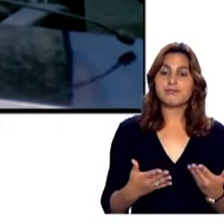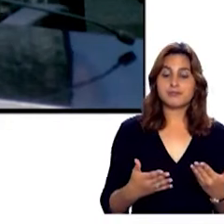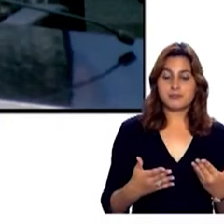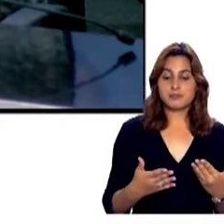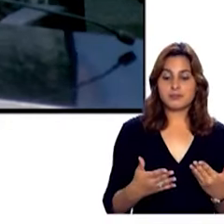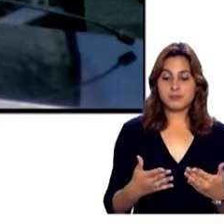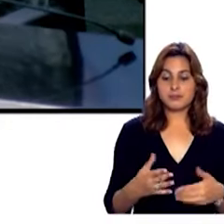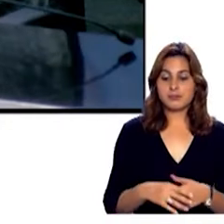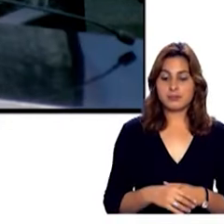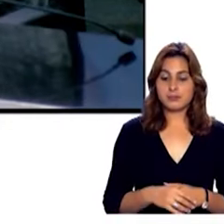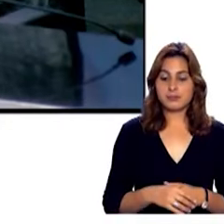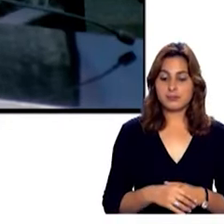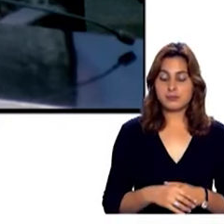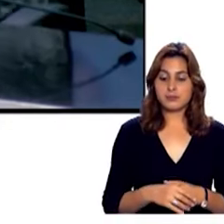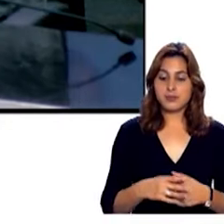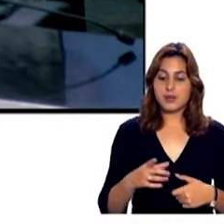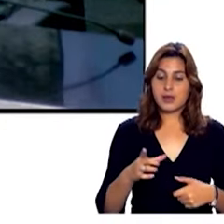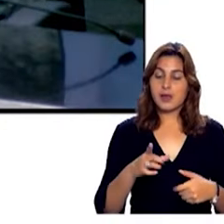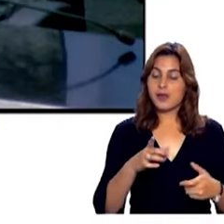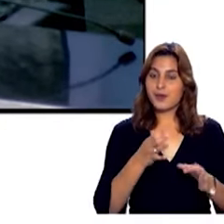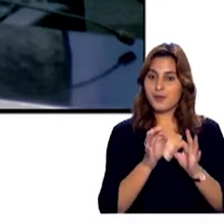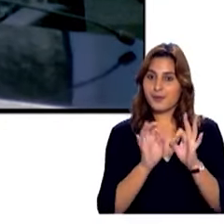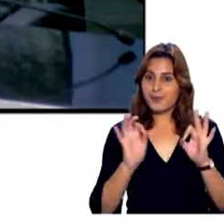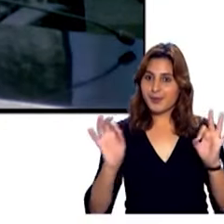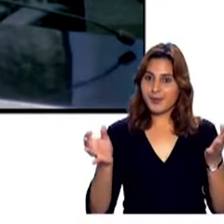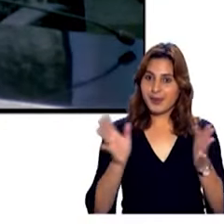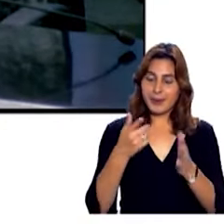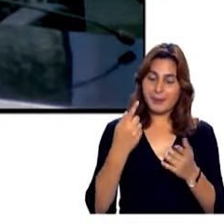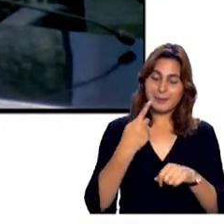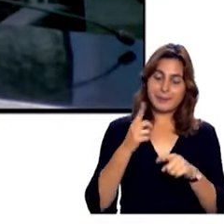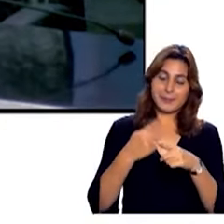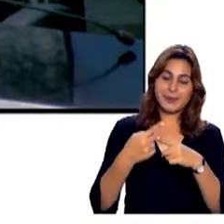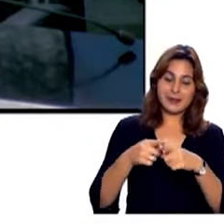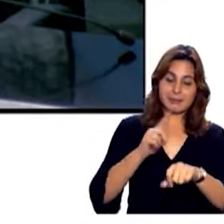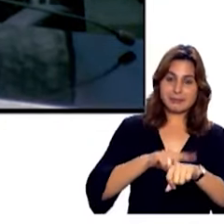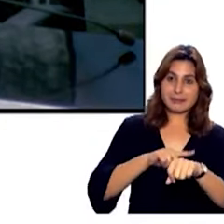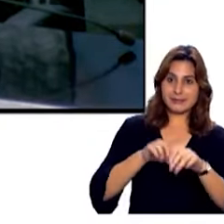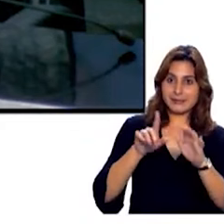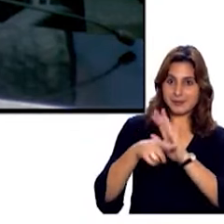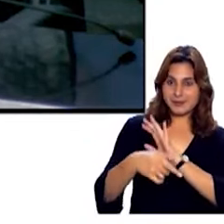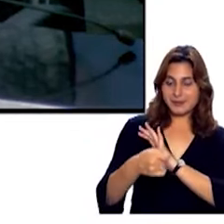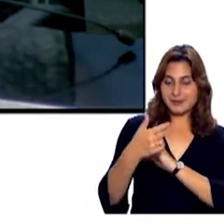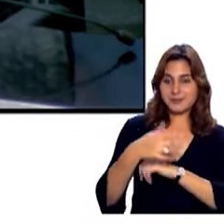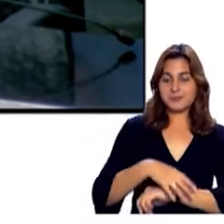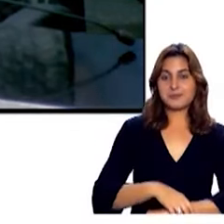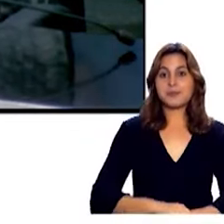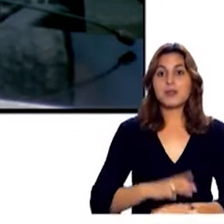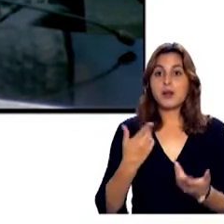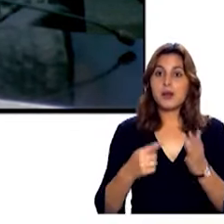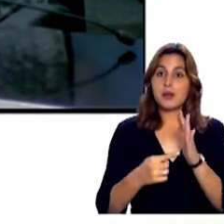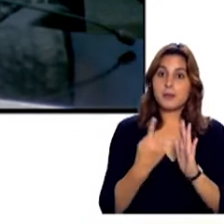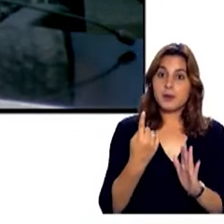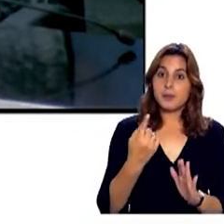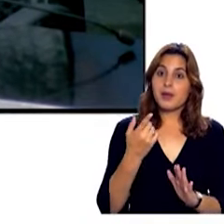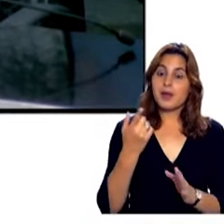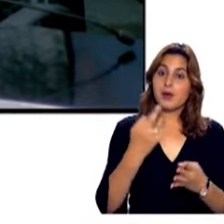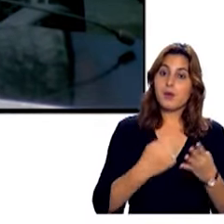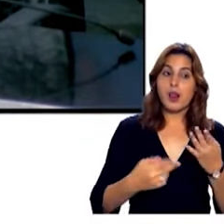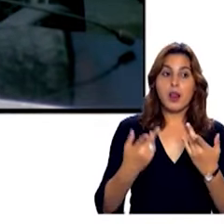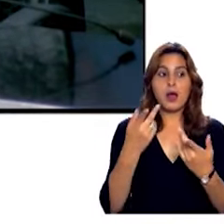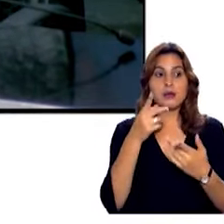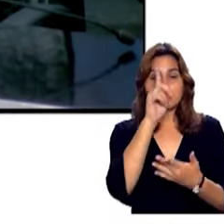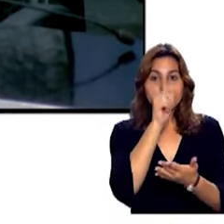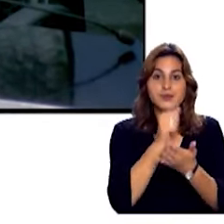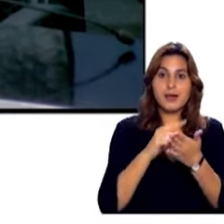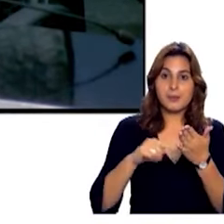medida ha S asignado en lugar la el recurso de casación la función de Los tribunales de casación es una